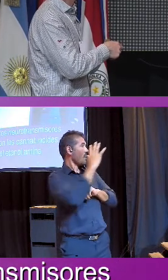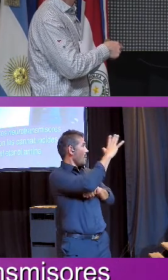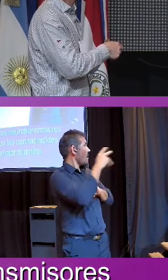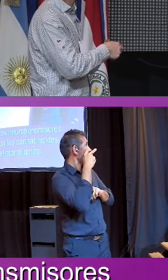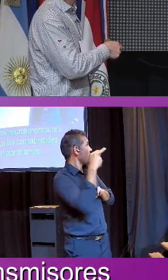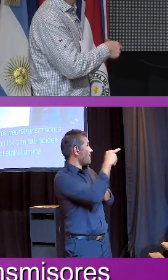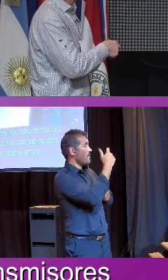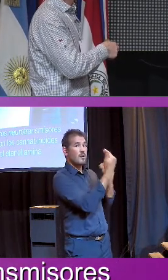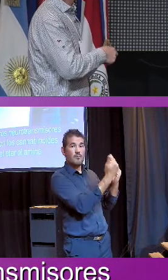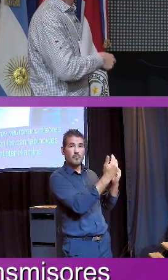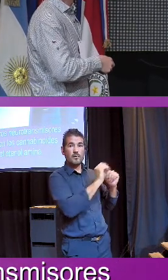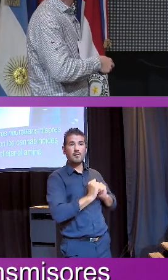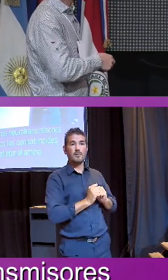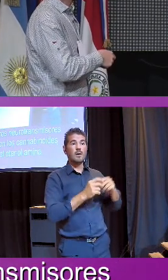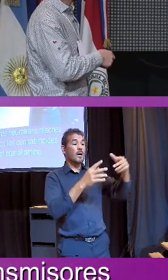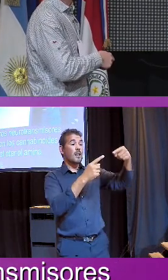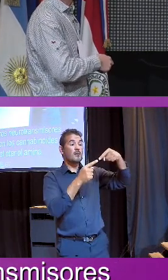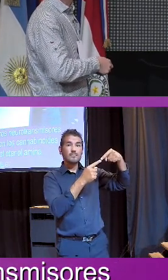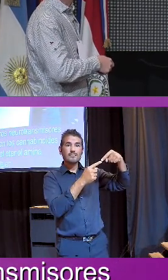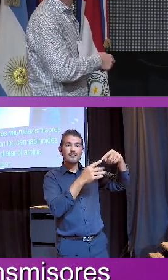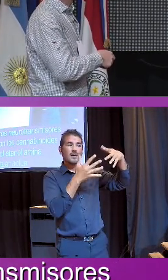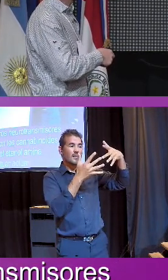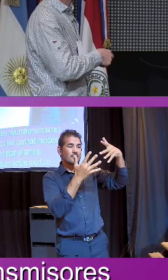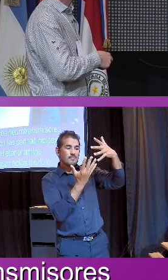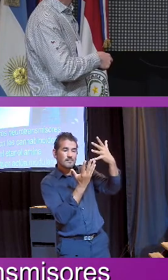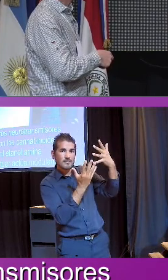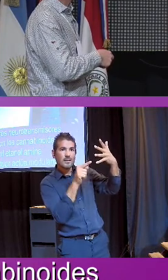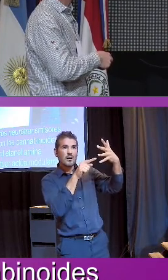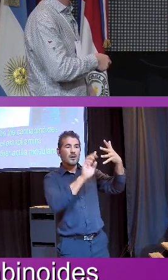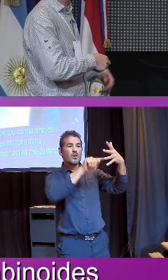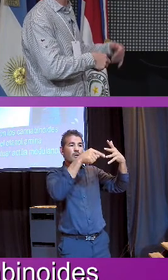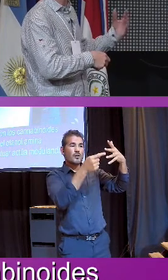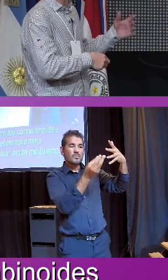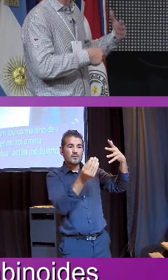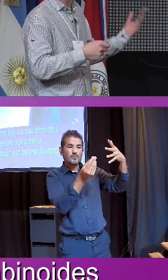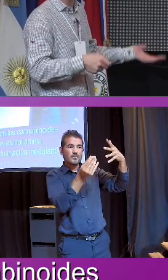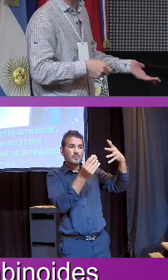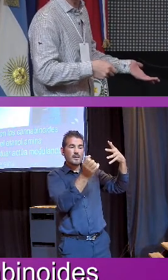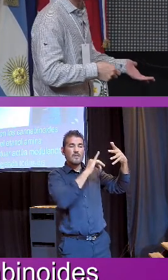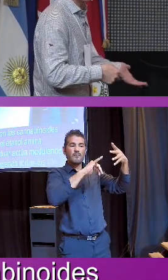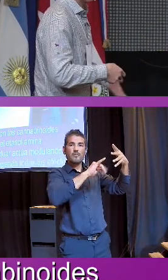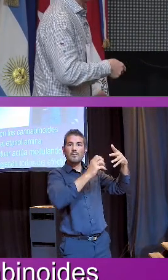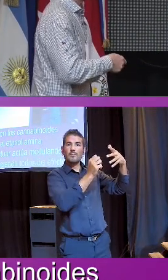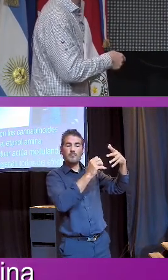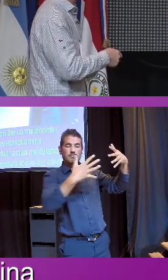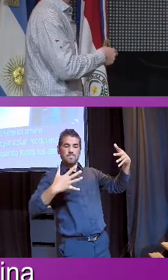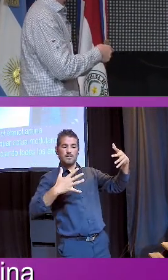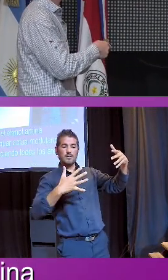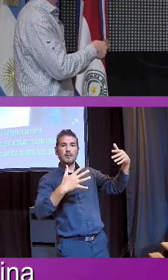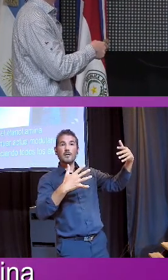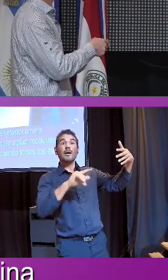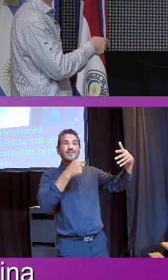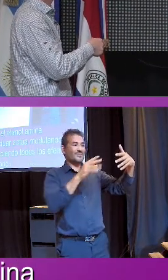palmitoil-etanolamina, salen para actuar, actúan modulando a los otros neurotransmisores, produciendo todos los efectos que les decía de modular las